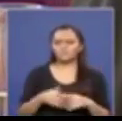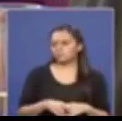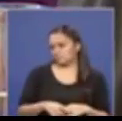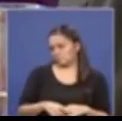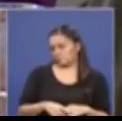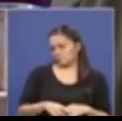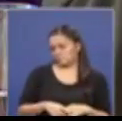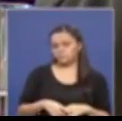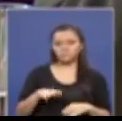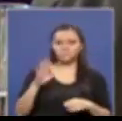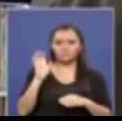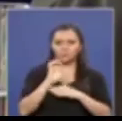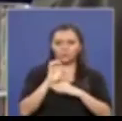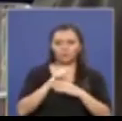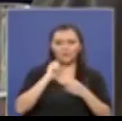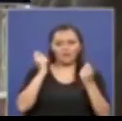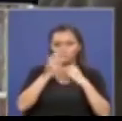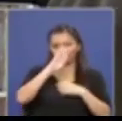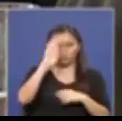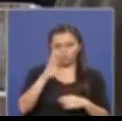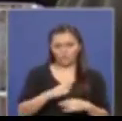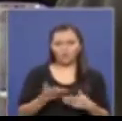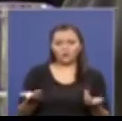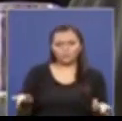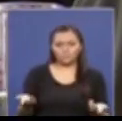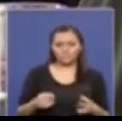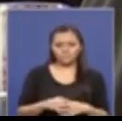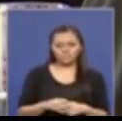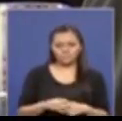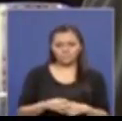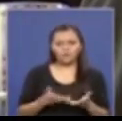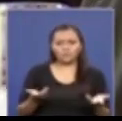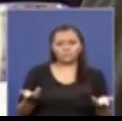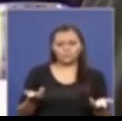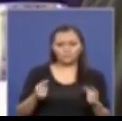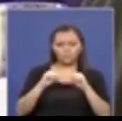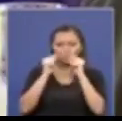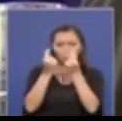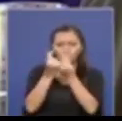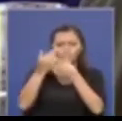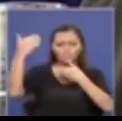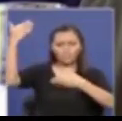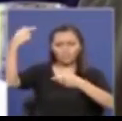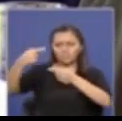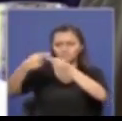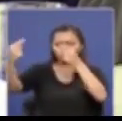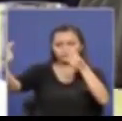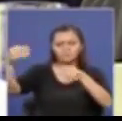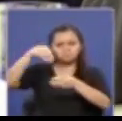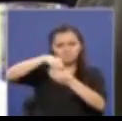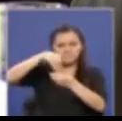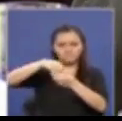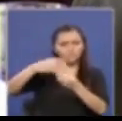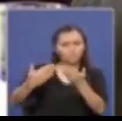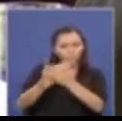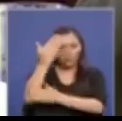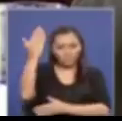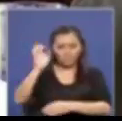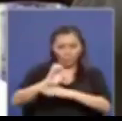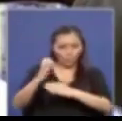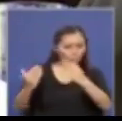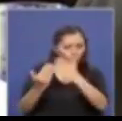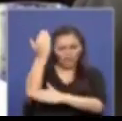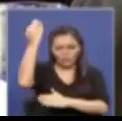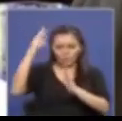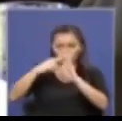cambie el país con la institucionalidad de la partidocracia, del neoliberalismo? Para cambiar el país hay que hacer cosas nuevas, cosas mejores,